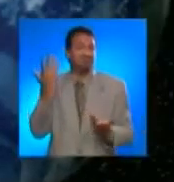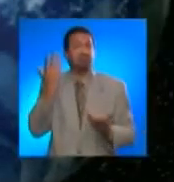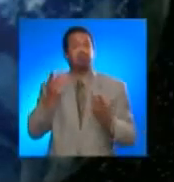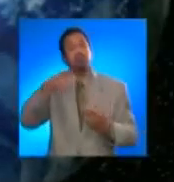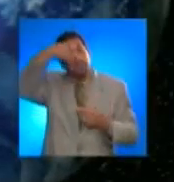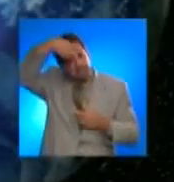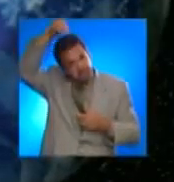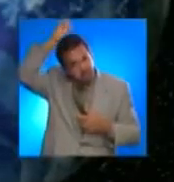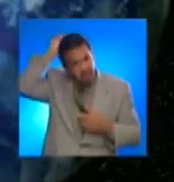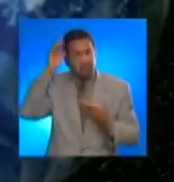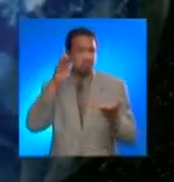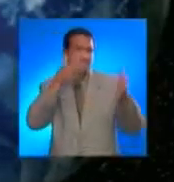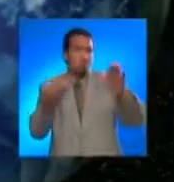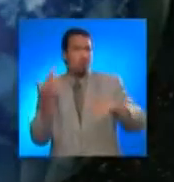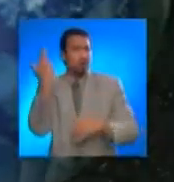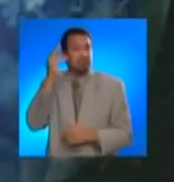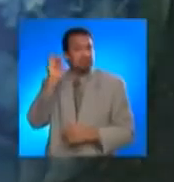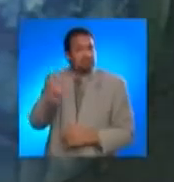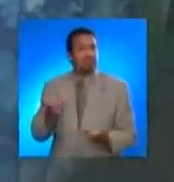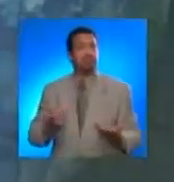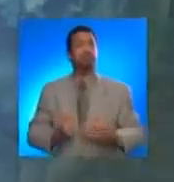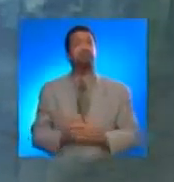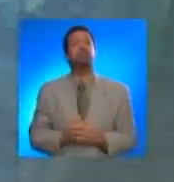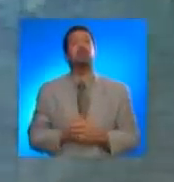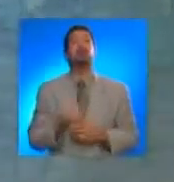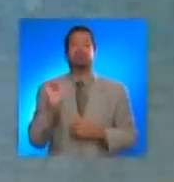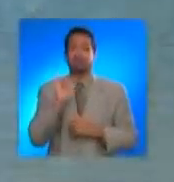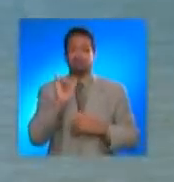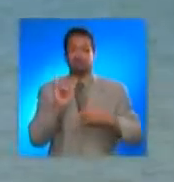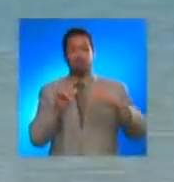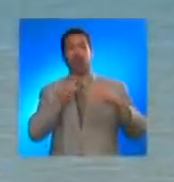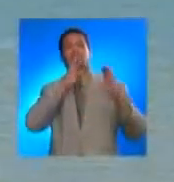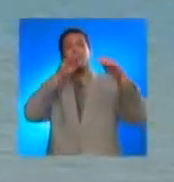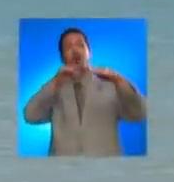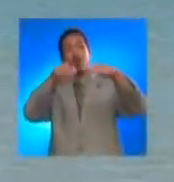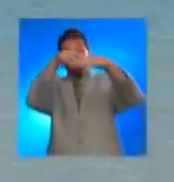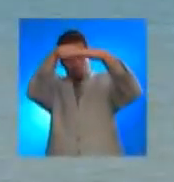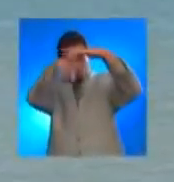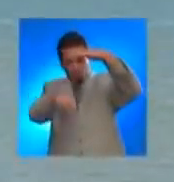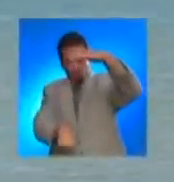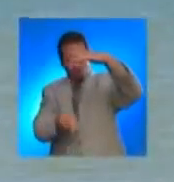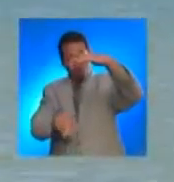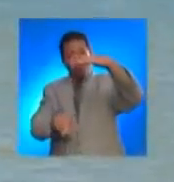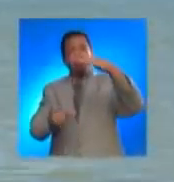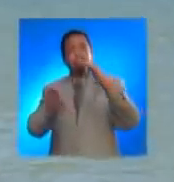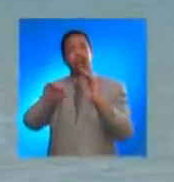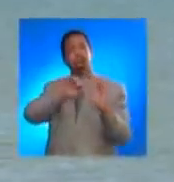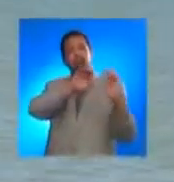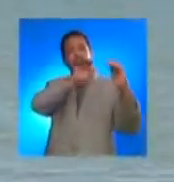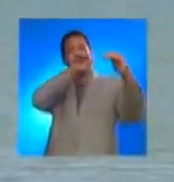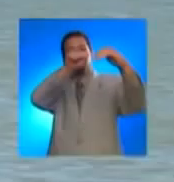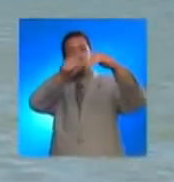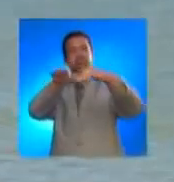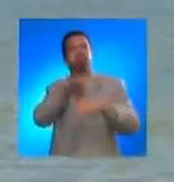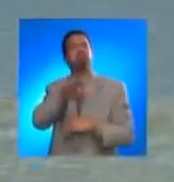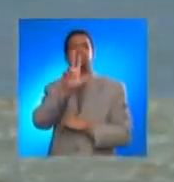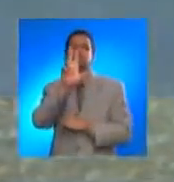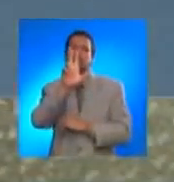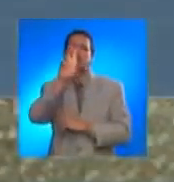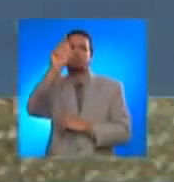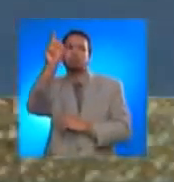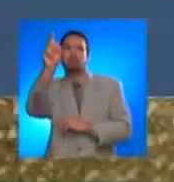del tsunami local puede pasar de los 30 pies, aunque decaería rápidamente, afectando solo las islas más cercanas y no Puerto